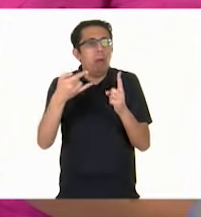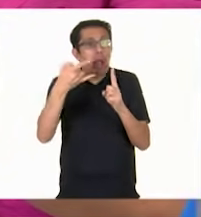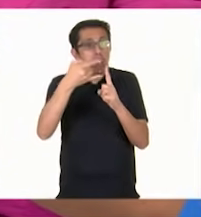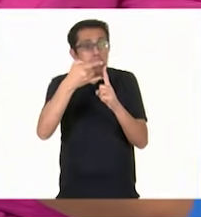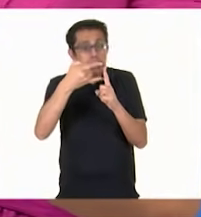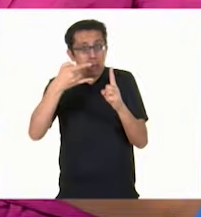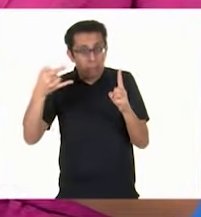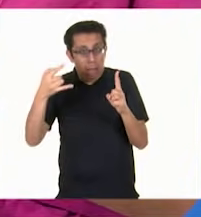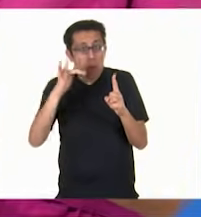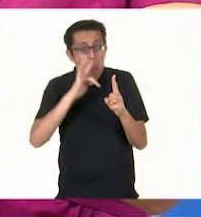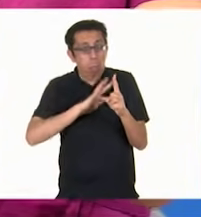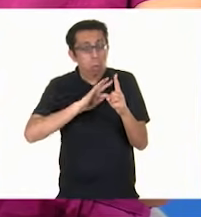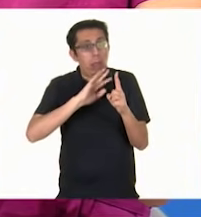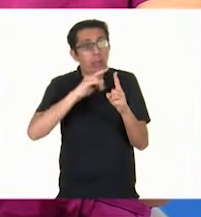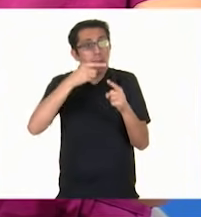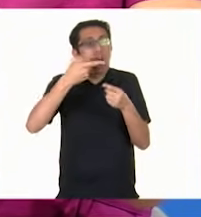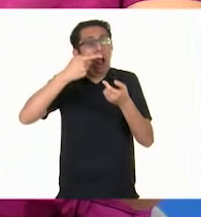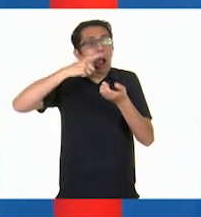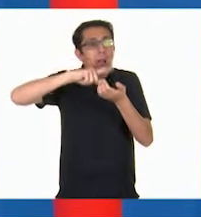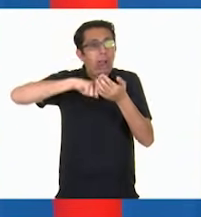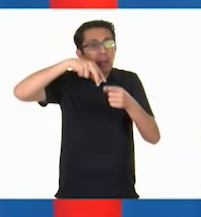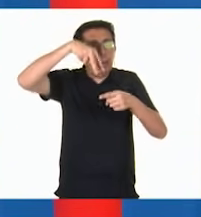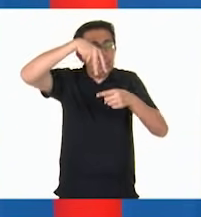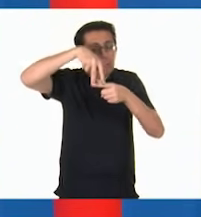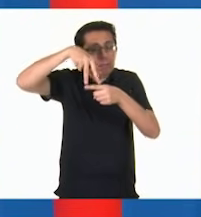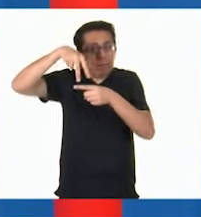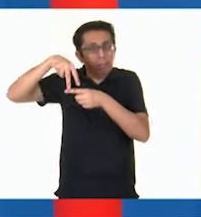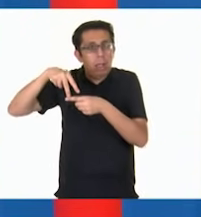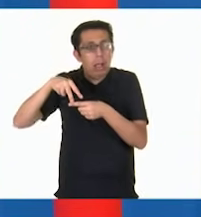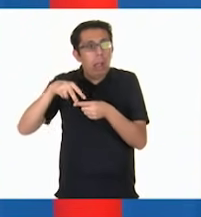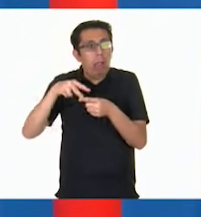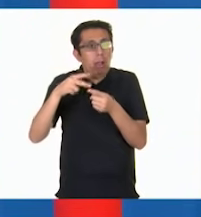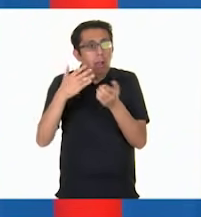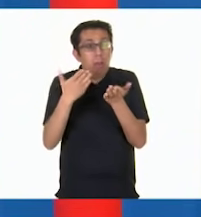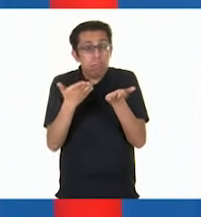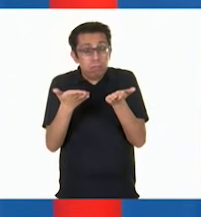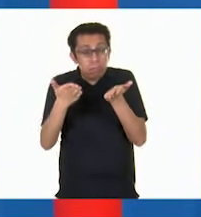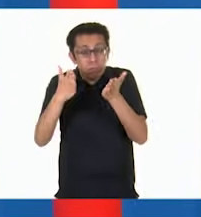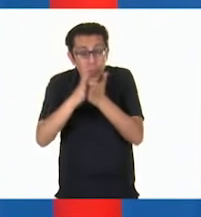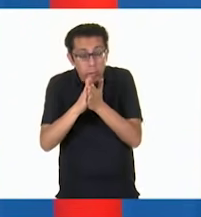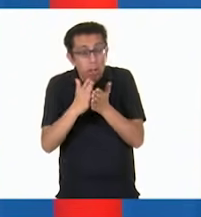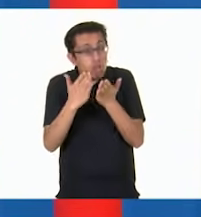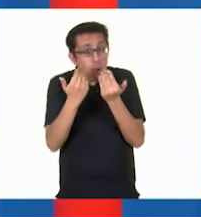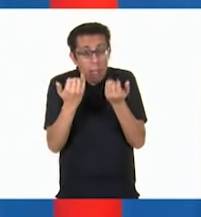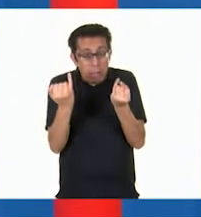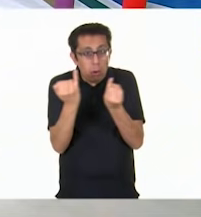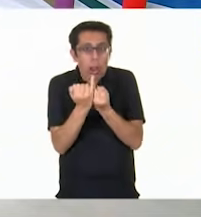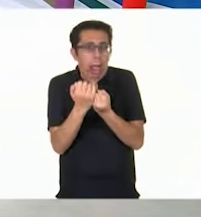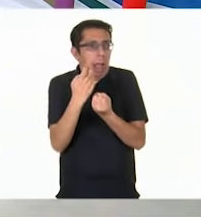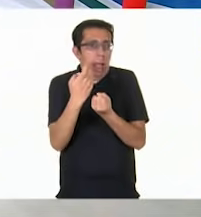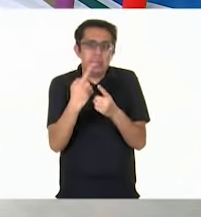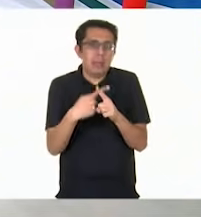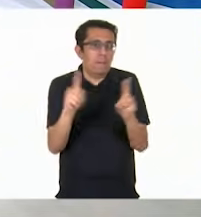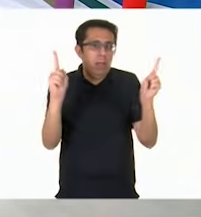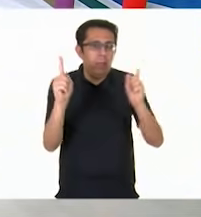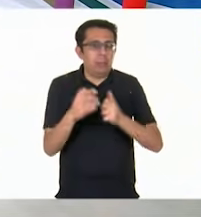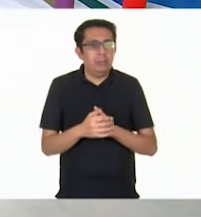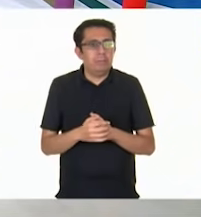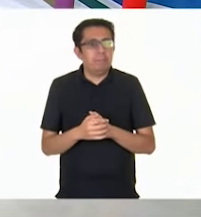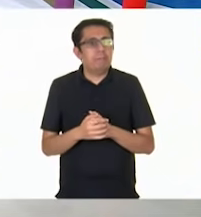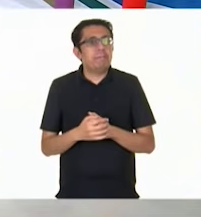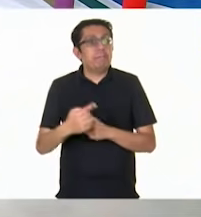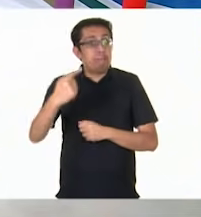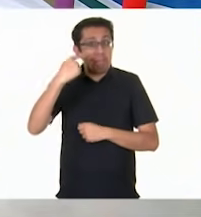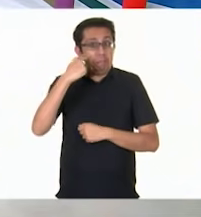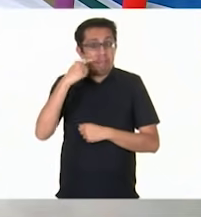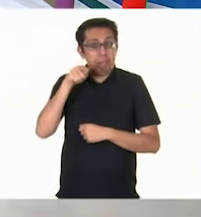dividir en triángulos. No podría ser ese eje de simetría porque no quedan cuando los pones iguales. Mira,